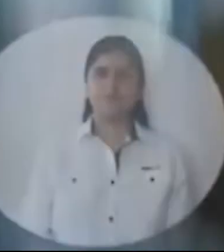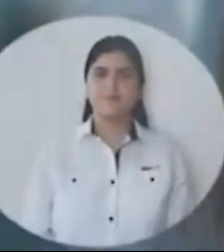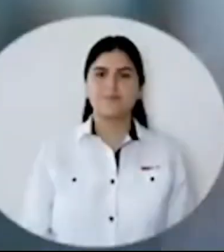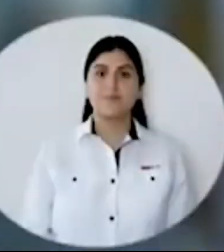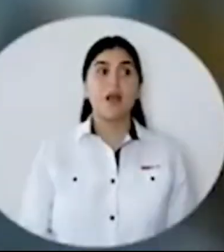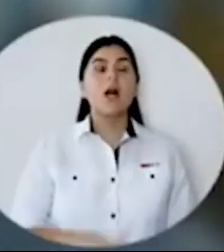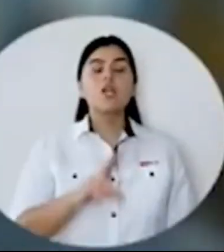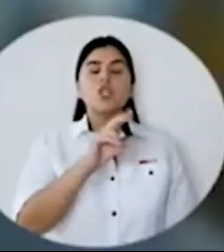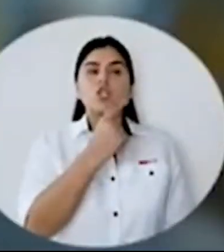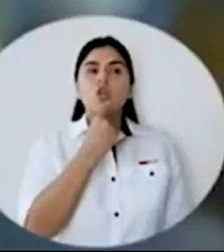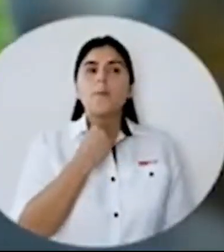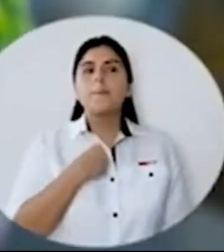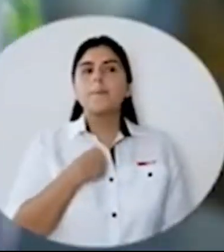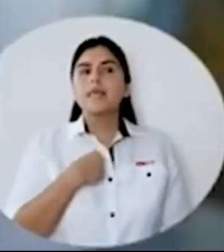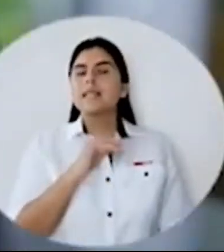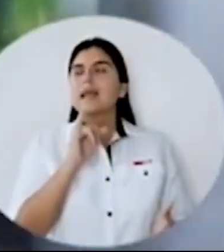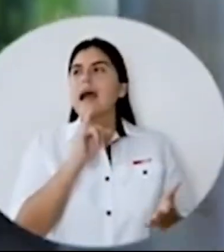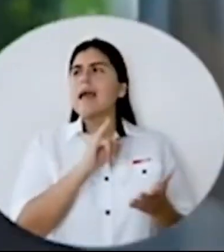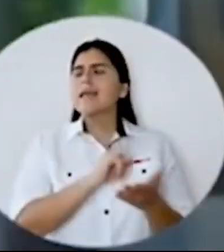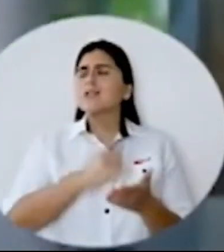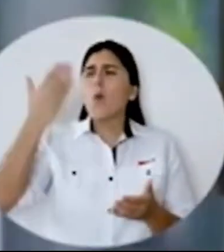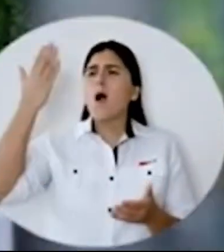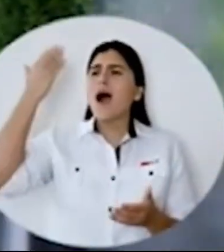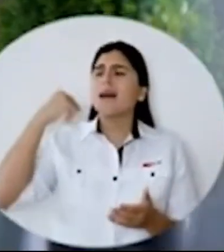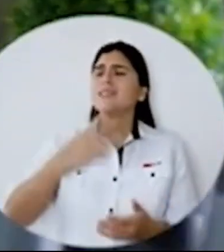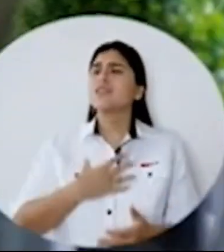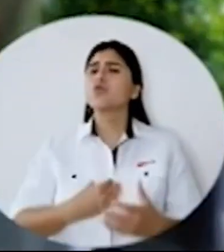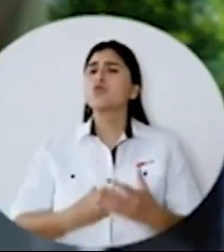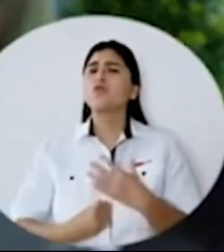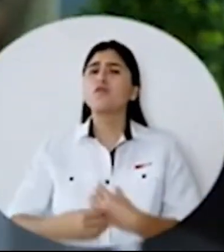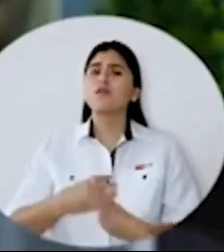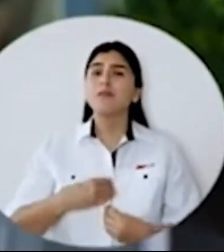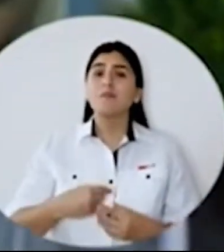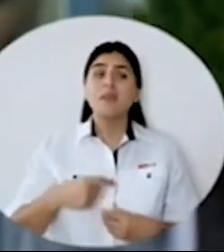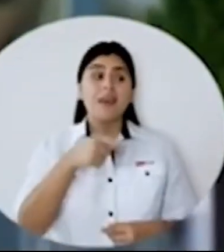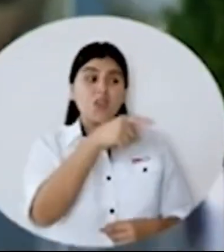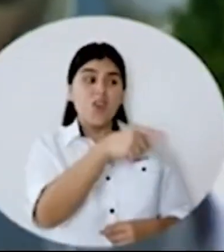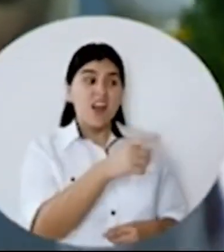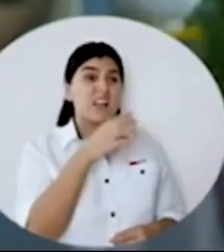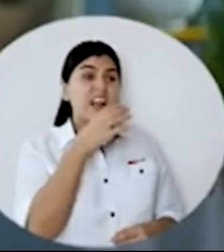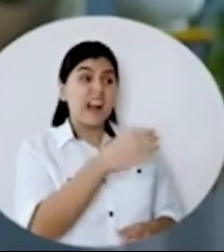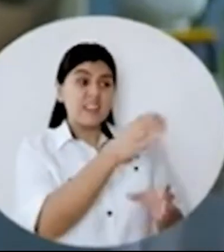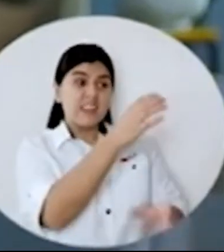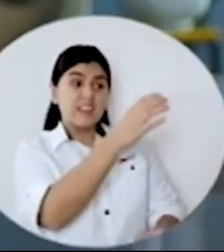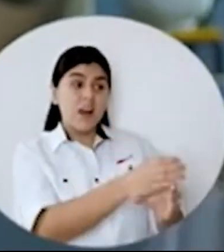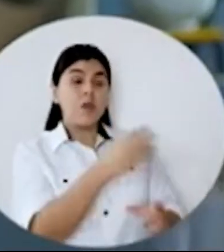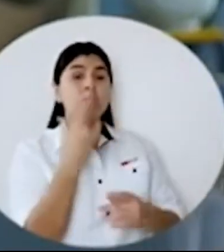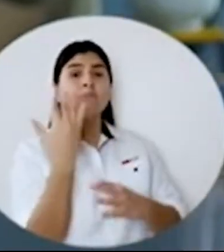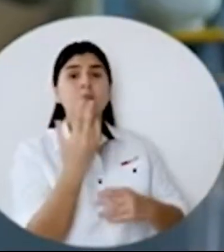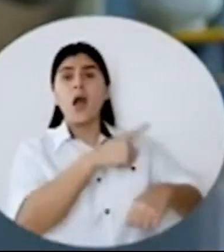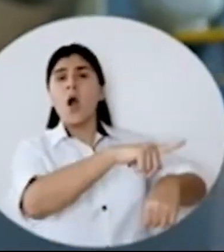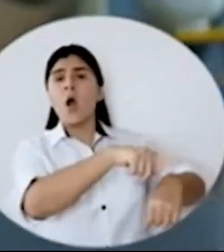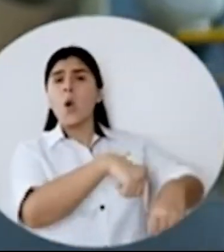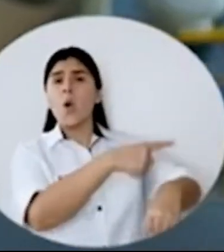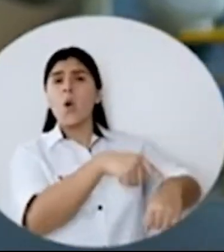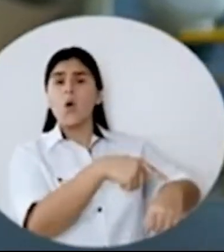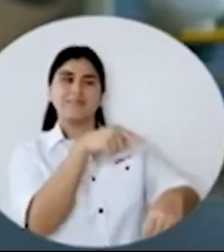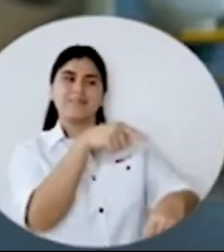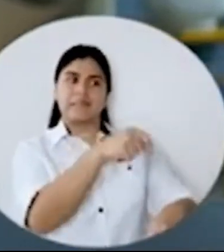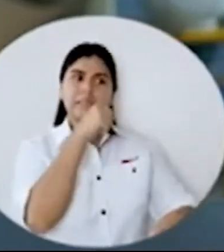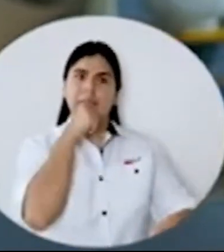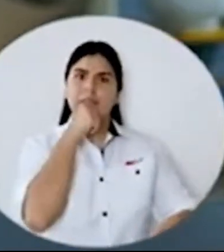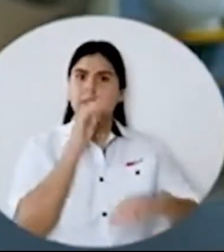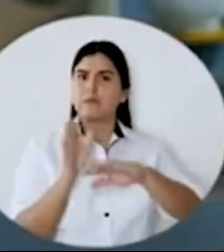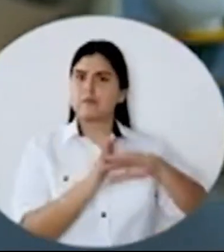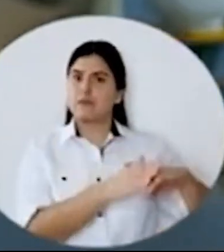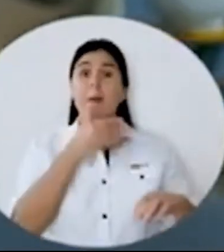Ni me digas que eso era un sufrimiento oír ese calentador puesto horas. Nosotros cambiamos el calentador viejo